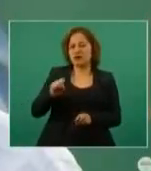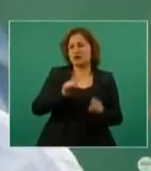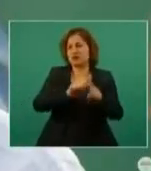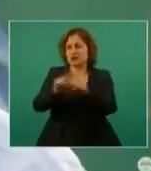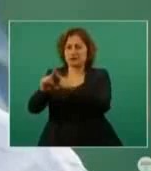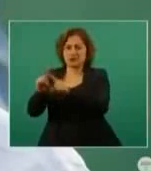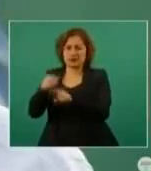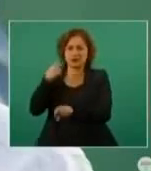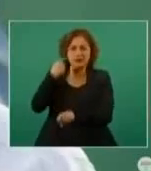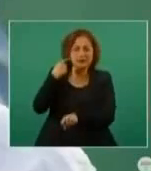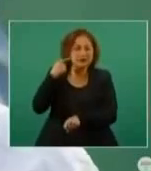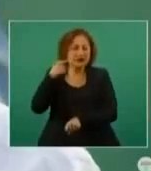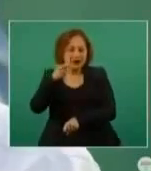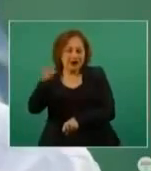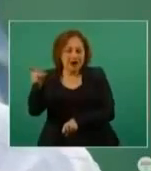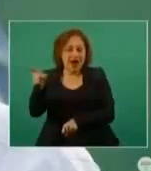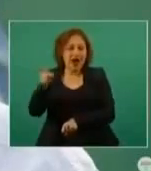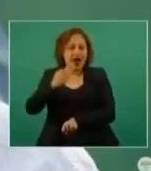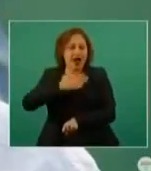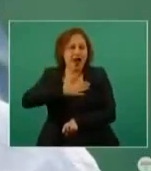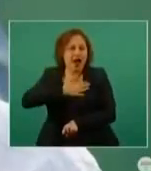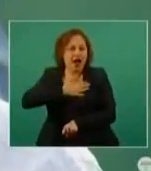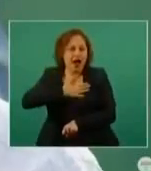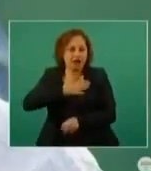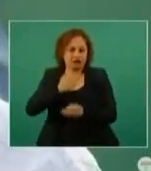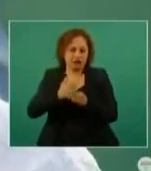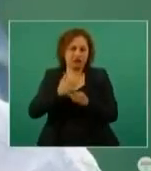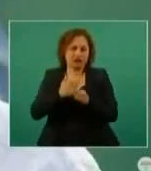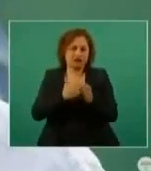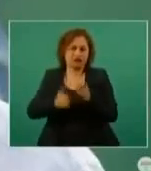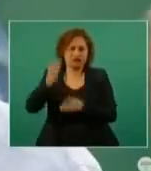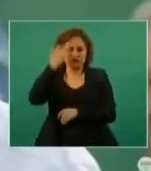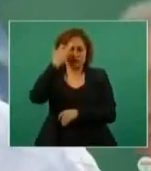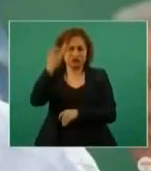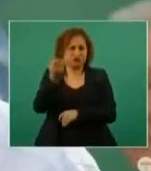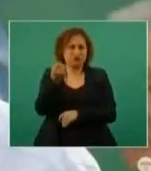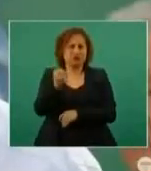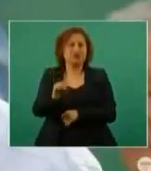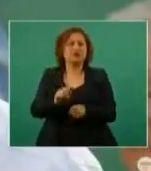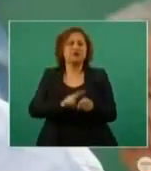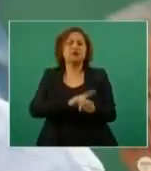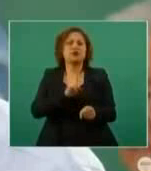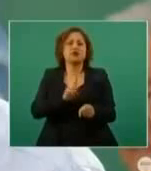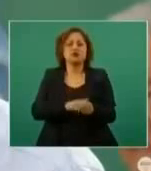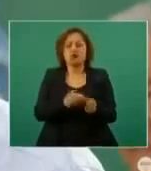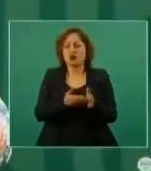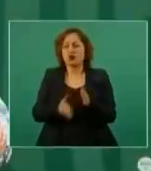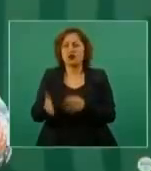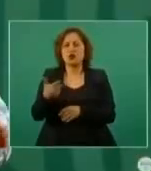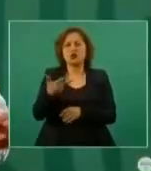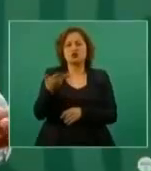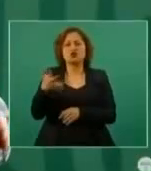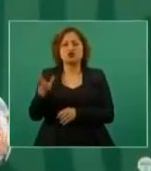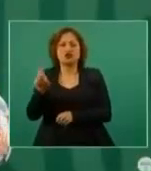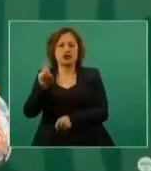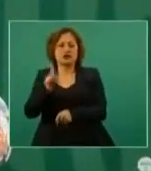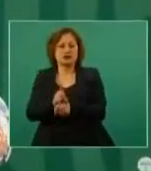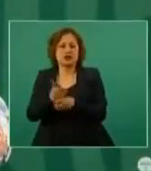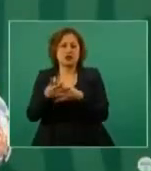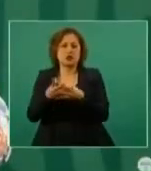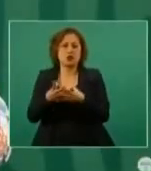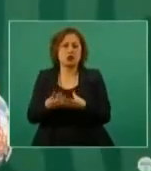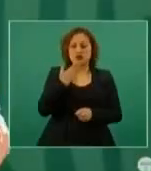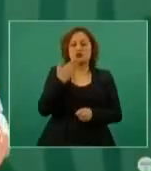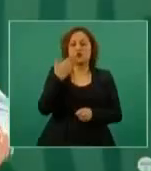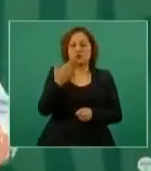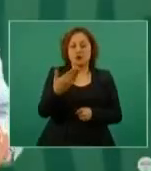sí falta el aunque trabajo. Aunque tengas gripa. Ahí sí. Pero aunque tengas gripa. No, no, no. Es que espero por el bien de los reporteros que llevaran desinfectante en aerosol